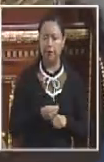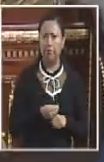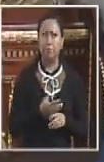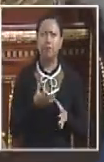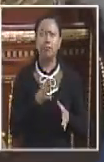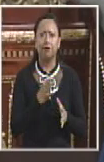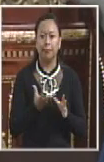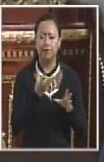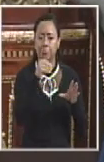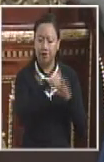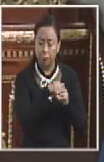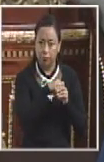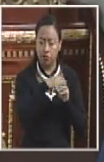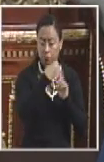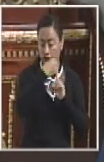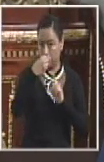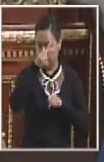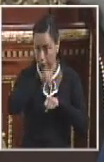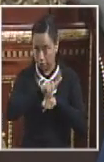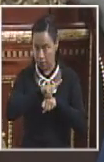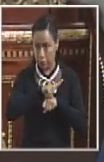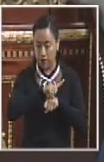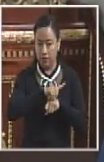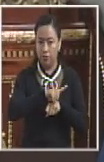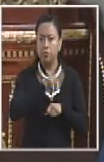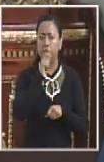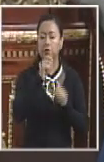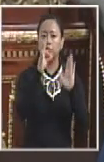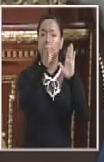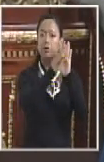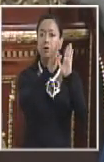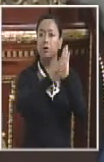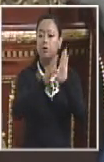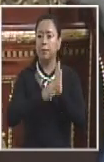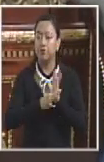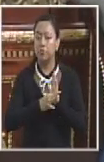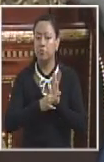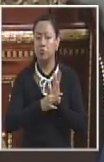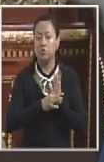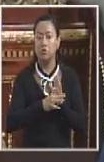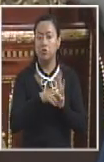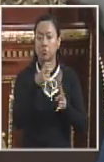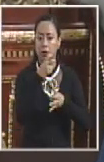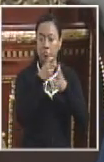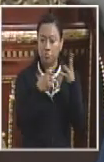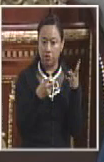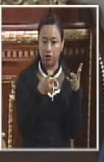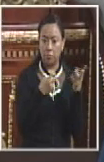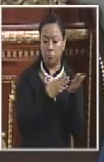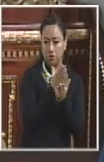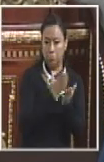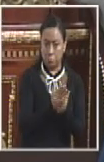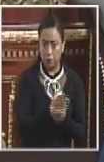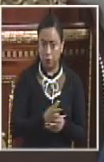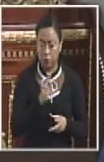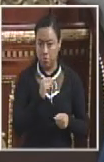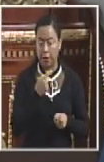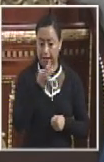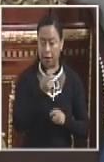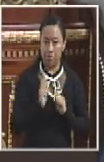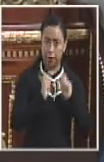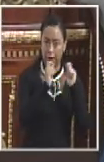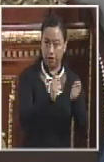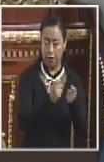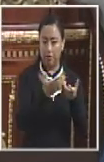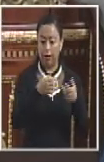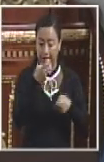en el orden del día de puntos que realmente no son trascendentes y se les ha obsequiado por este Pleno sin